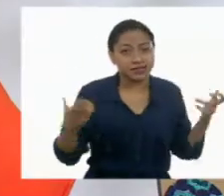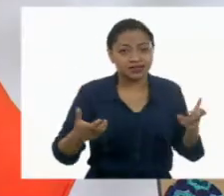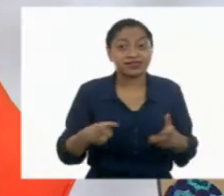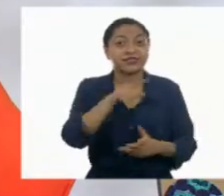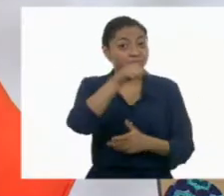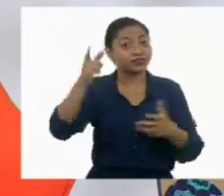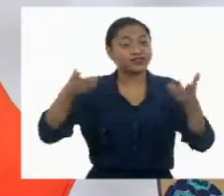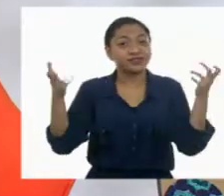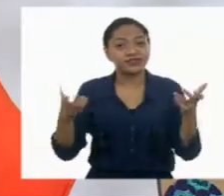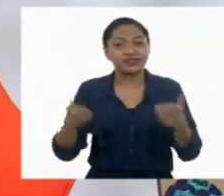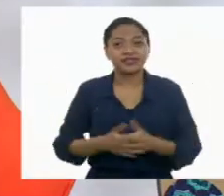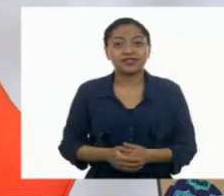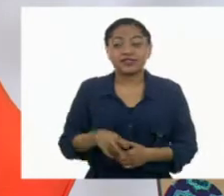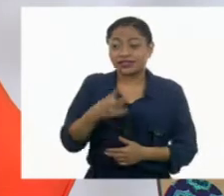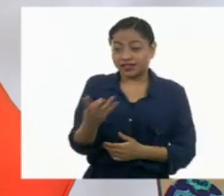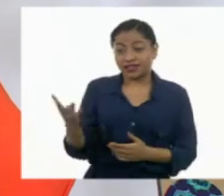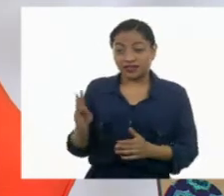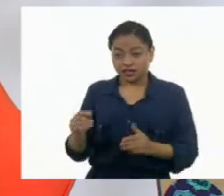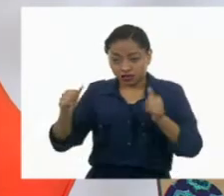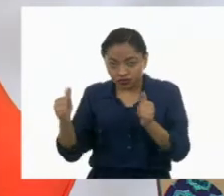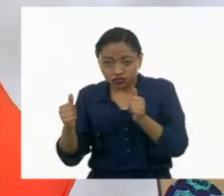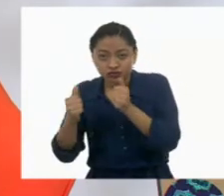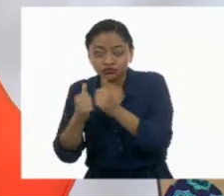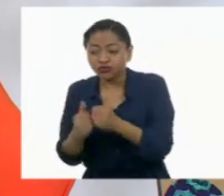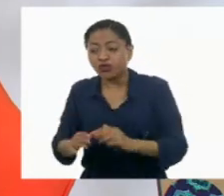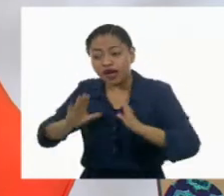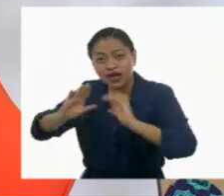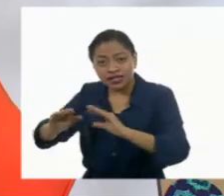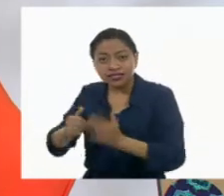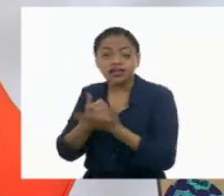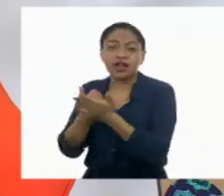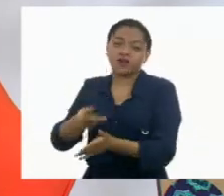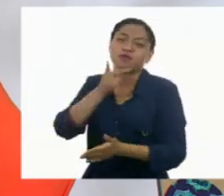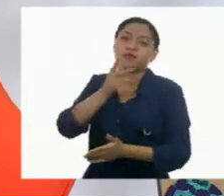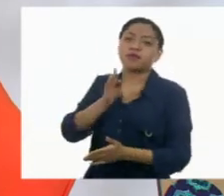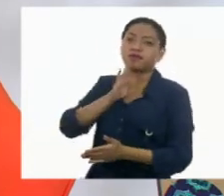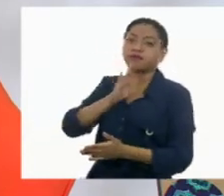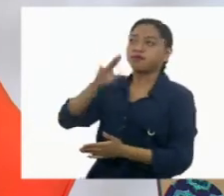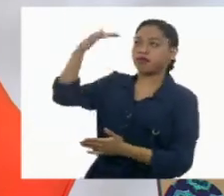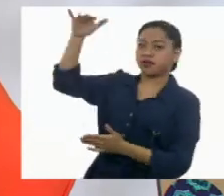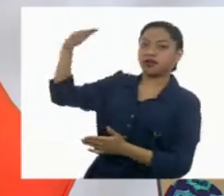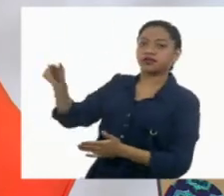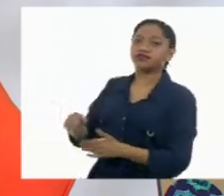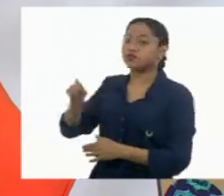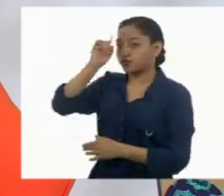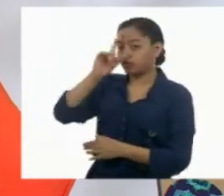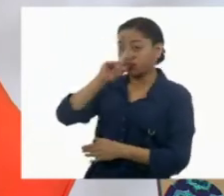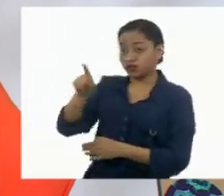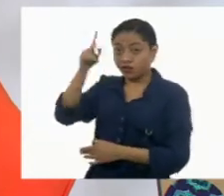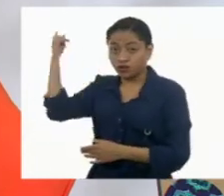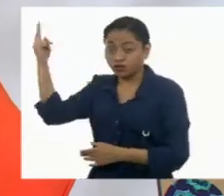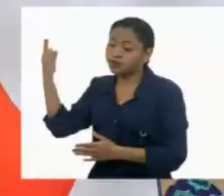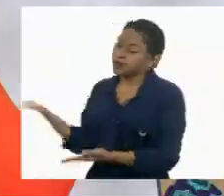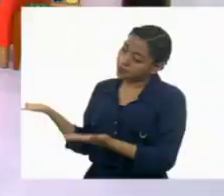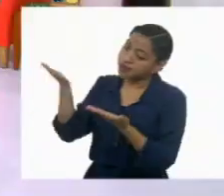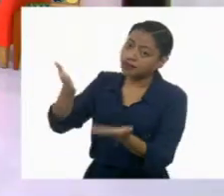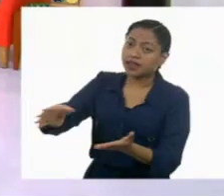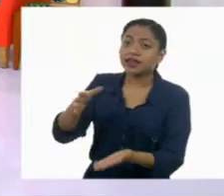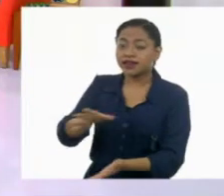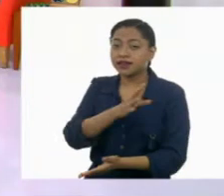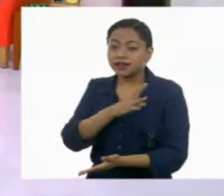elaboración. Entonces, ese acompañamiento como sugerencia que yo le doy a las mamitas es acercarse, buscar en